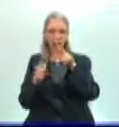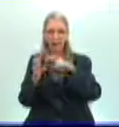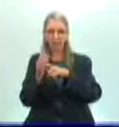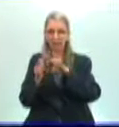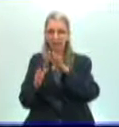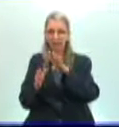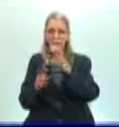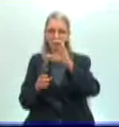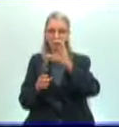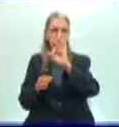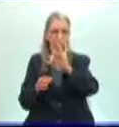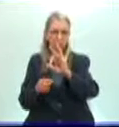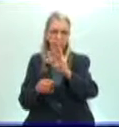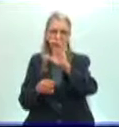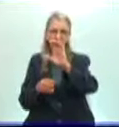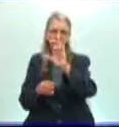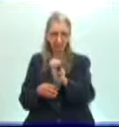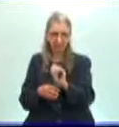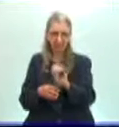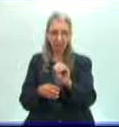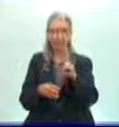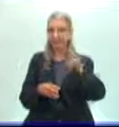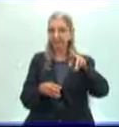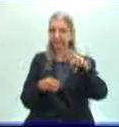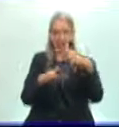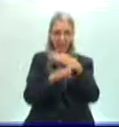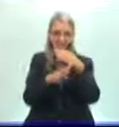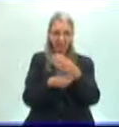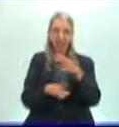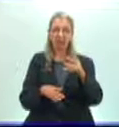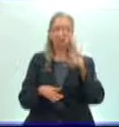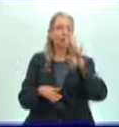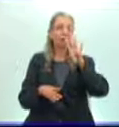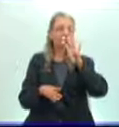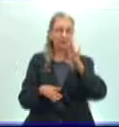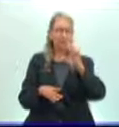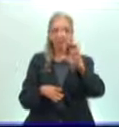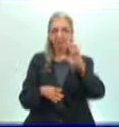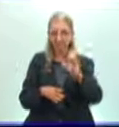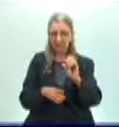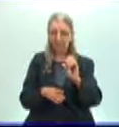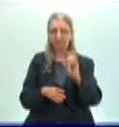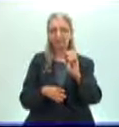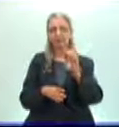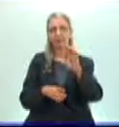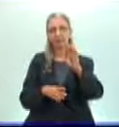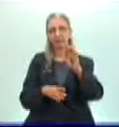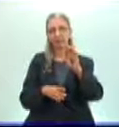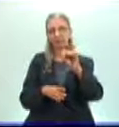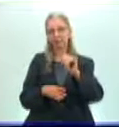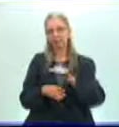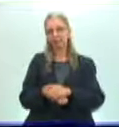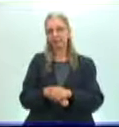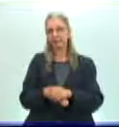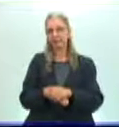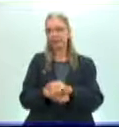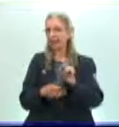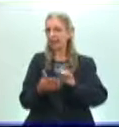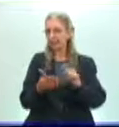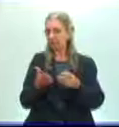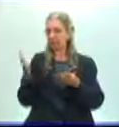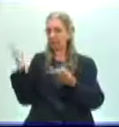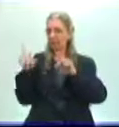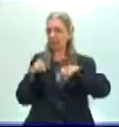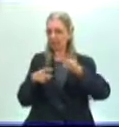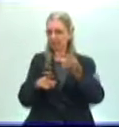ser igual a 4 centímetros. Vamos a tomar nota rápidamente sobre este detalle, esto que hemos hecho, y